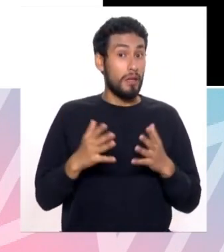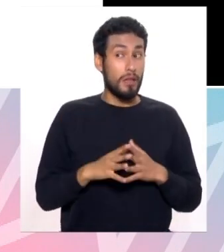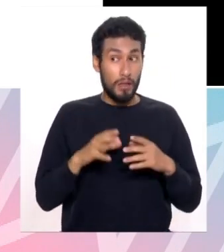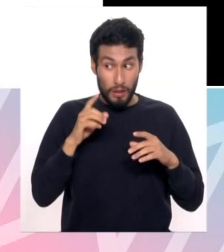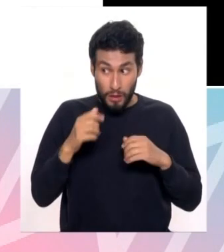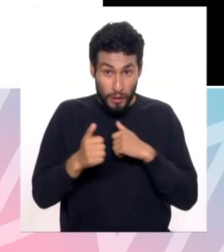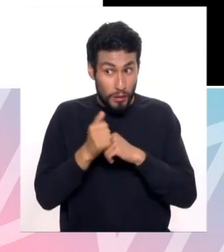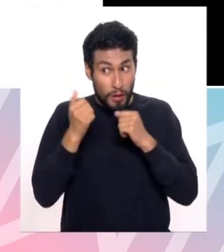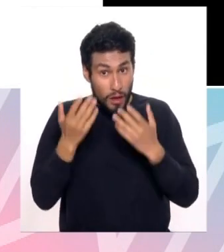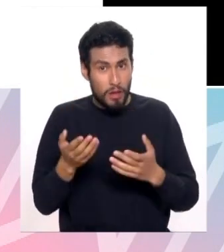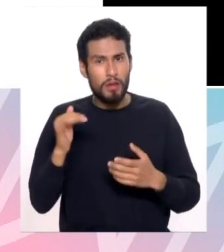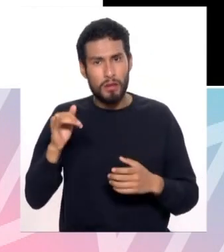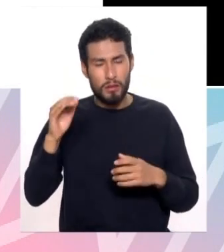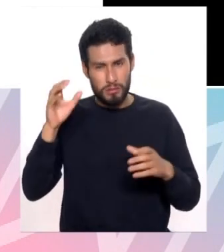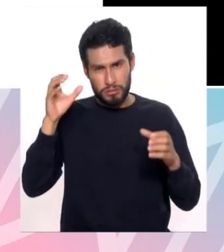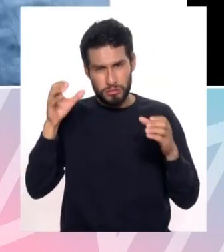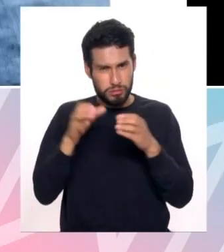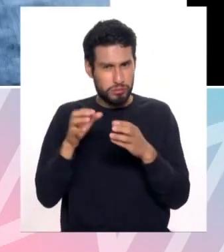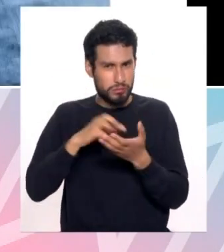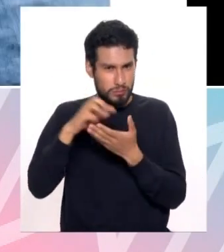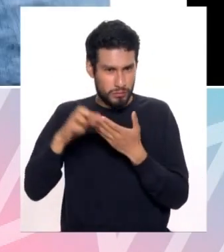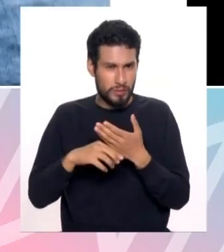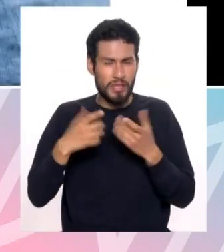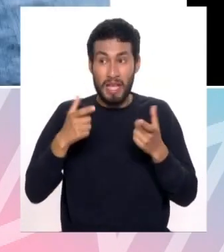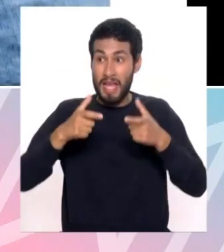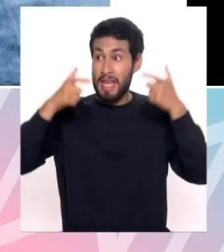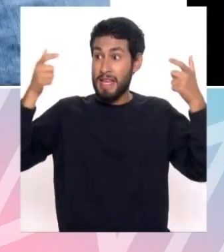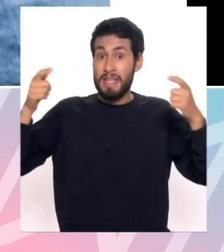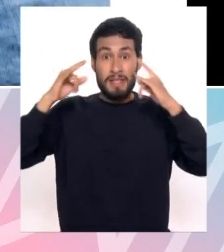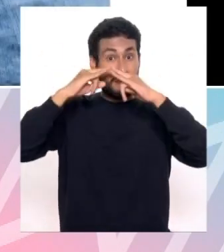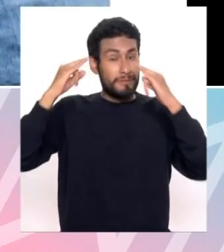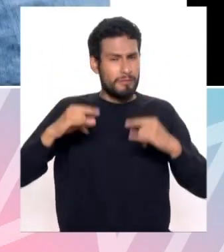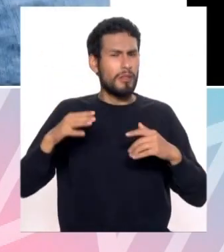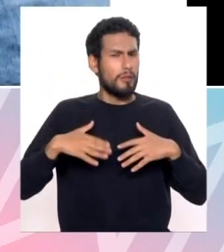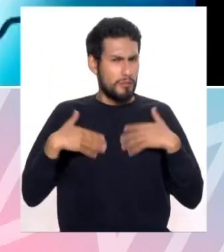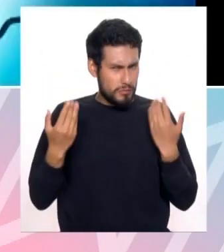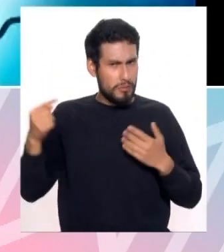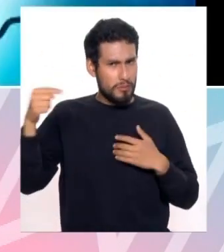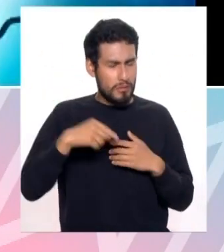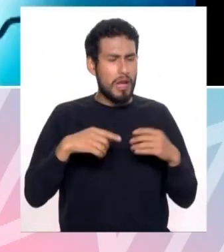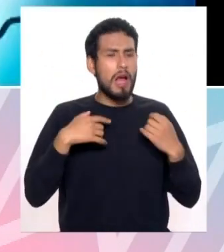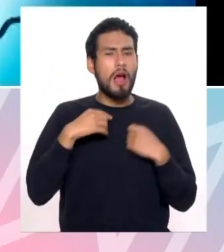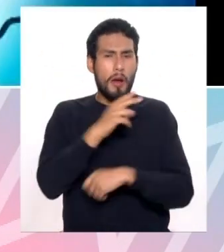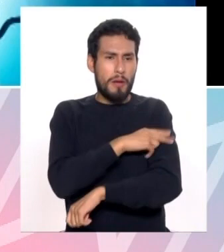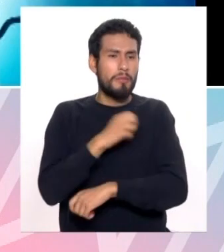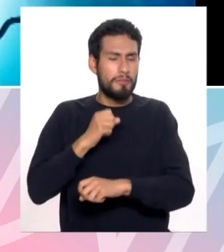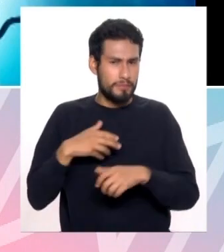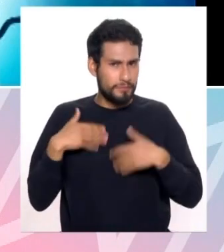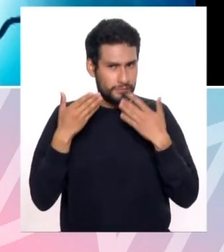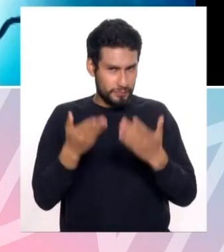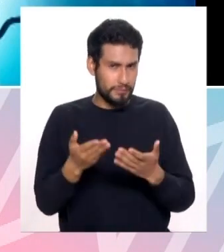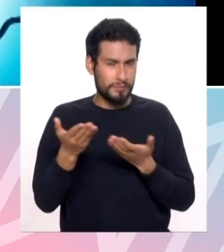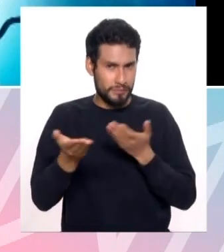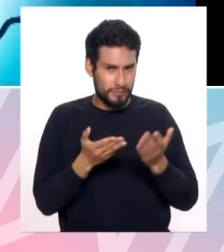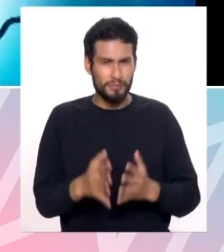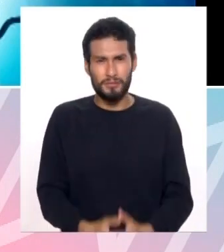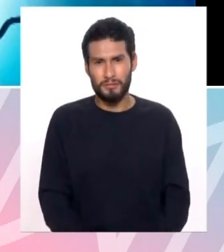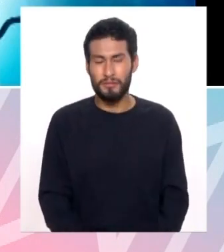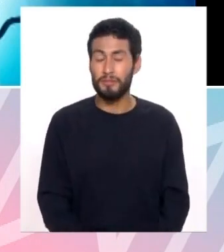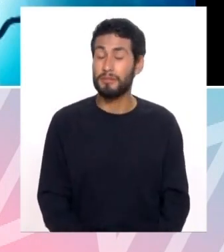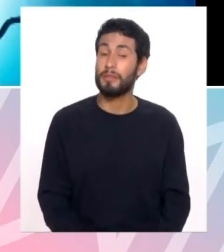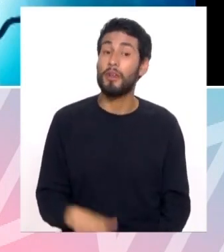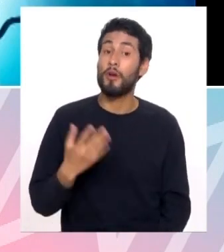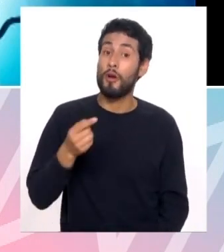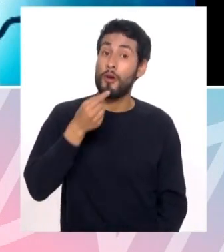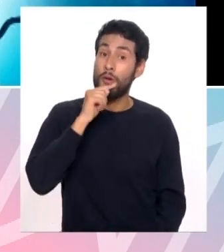condiciones apropiadas en una campaña relativamente grande, puede adecuarse un ambiente en el cual podamos brindar este servicio. Nuevamente,